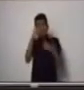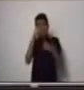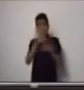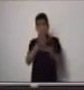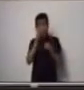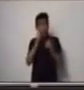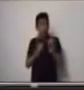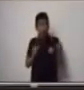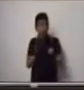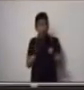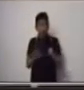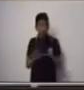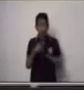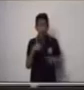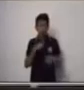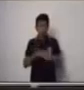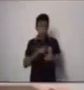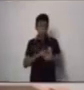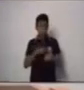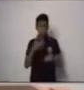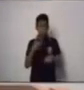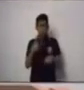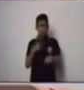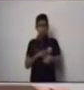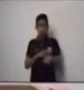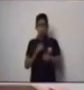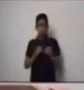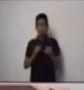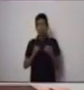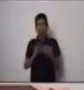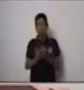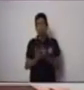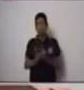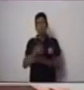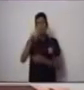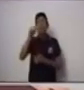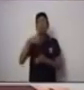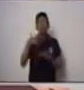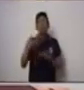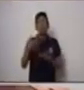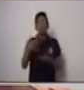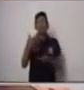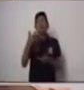casi la clase porque estamos llegando ya al momento final tengo acá